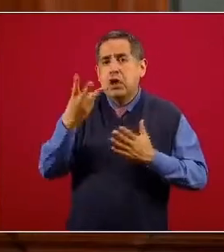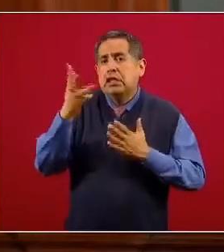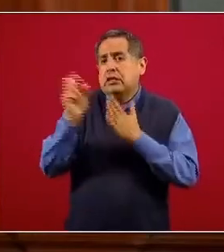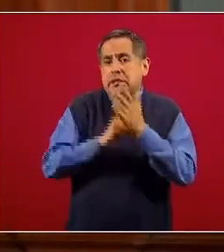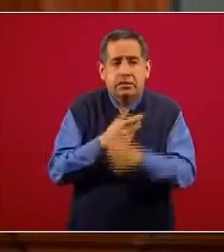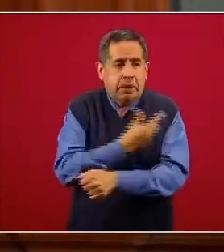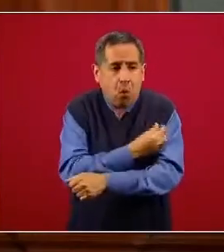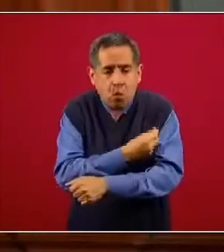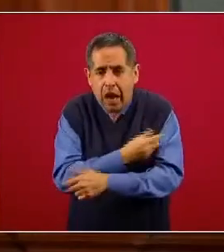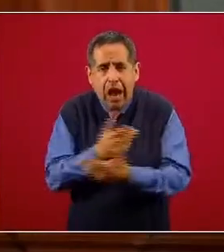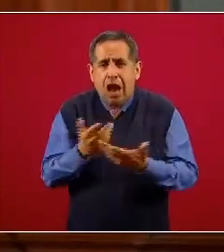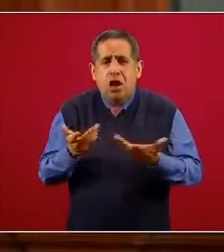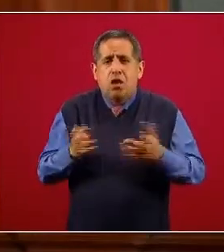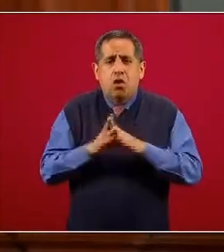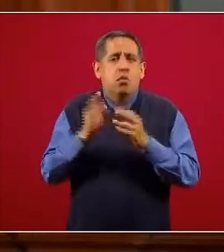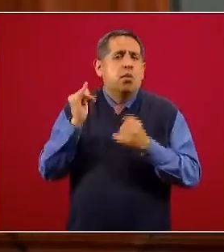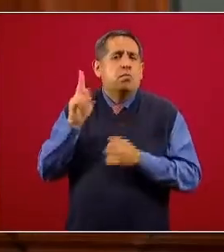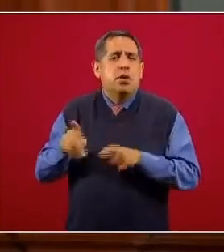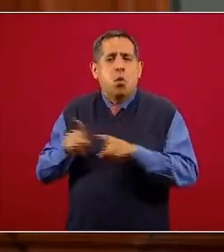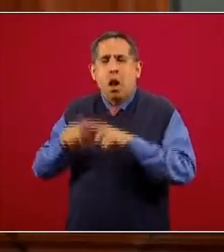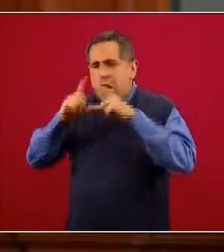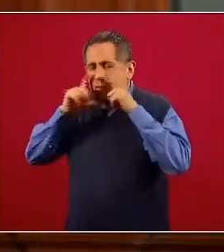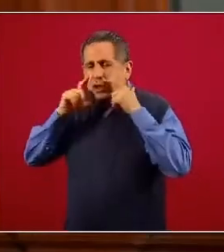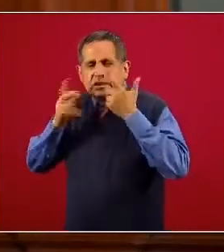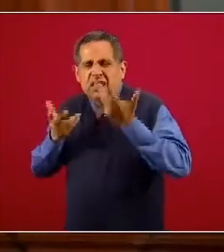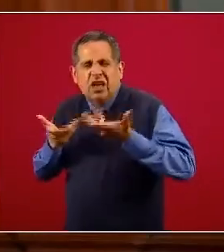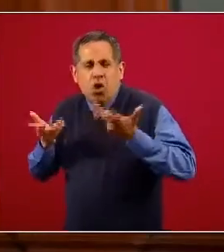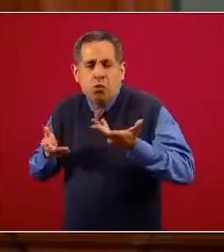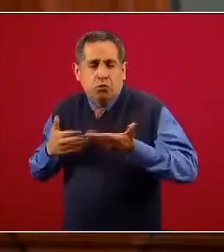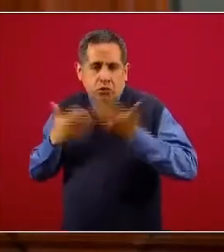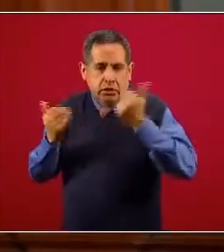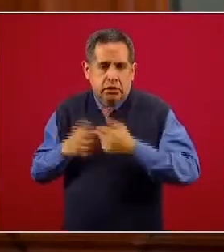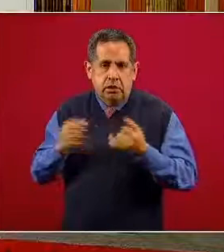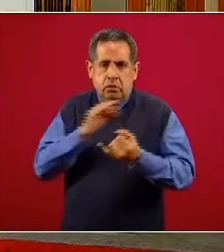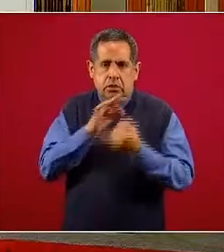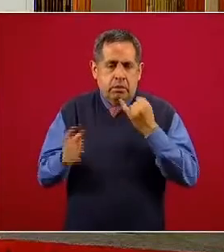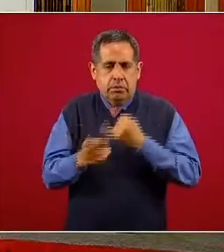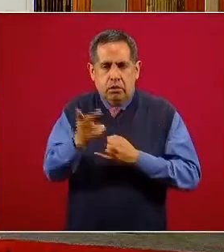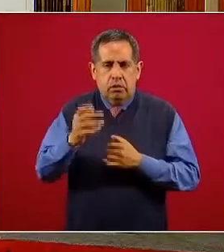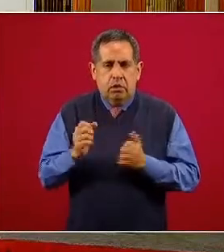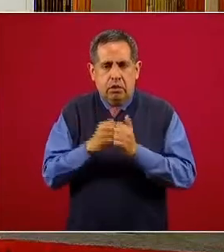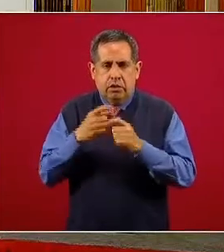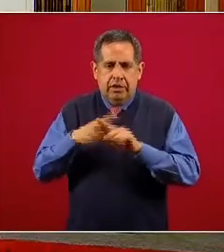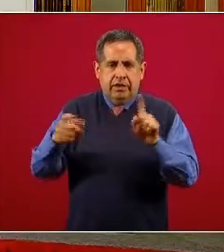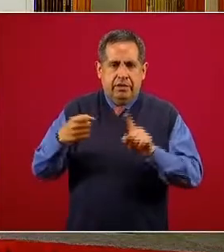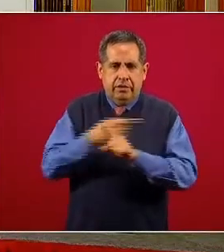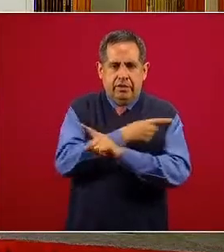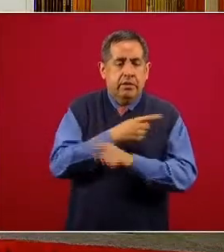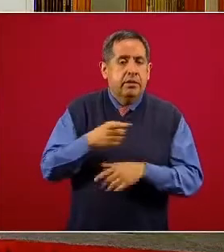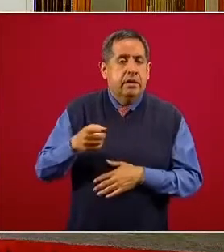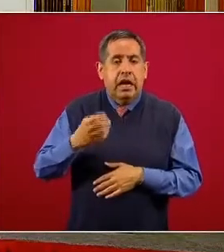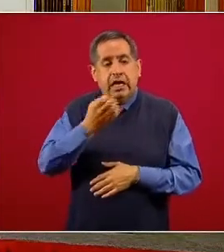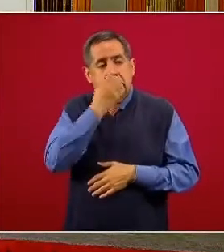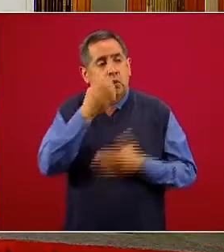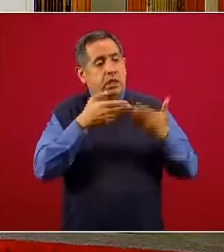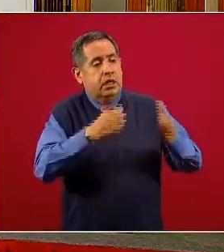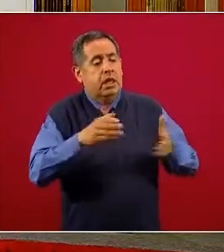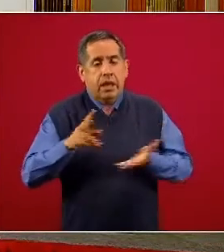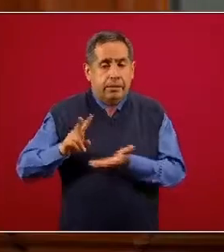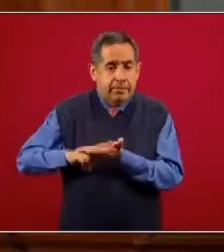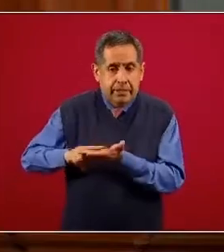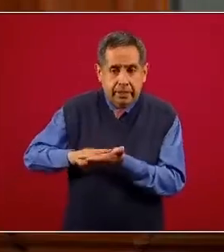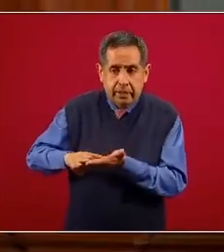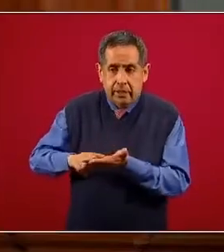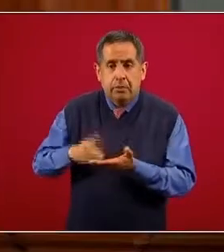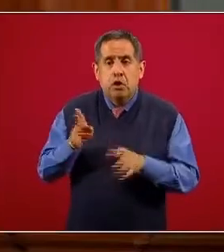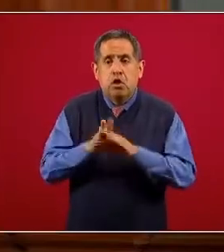vacunando como con influenza? No sé. Y última pregunta, completamente diferente, nos dice las escuelas se abren en verde,